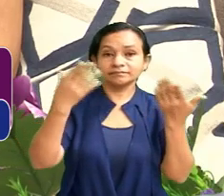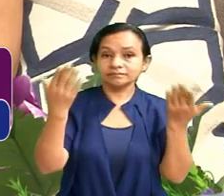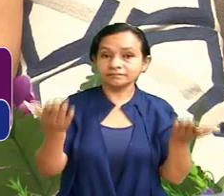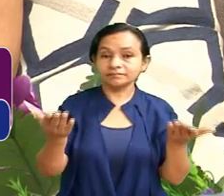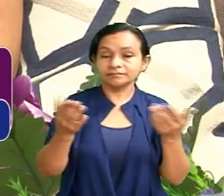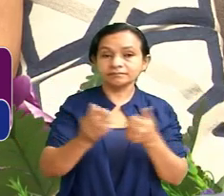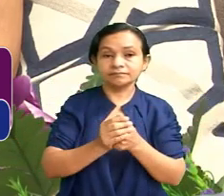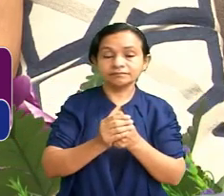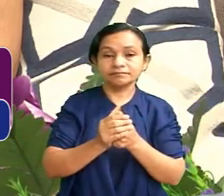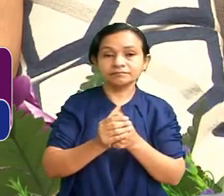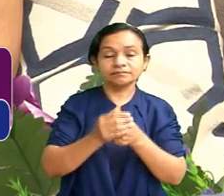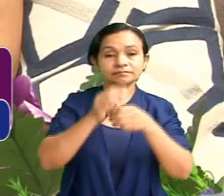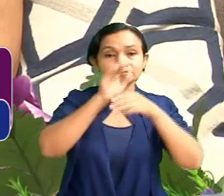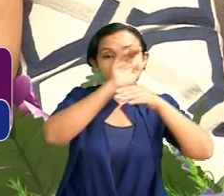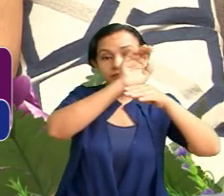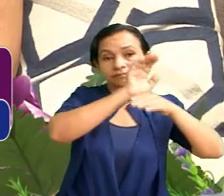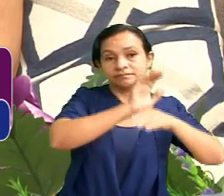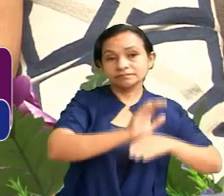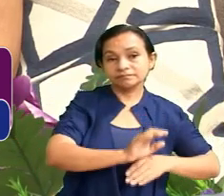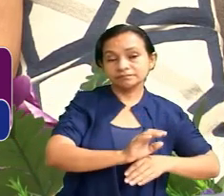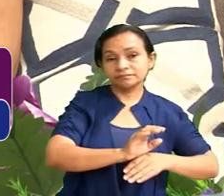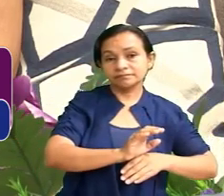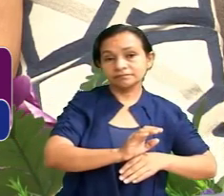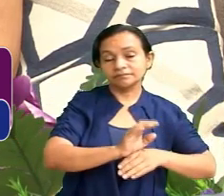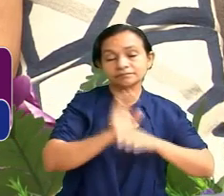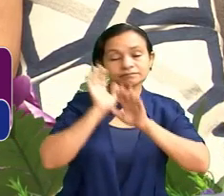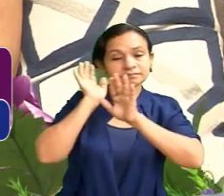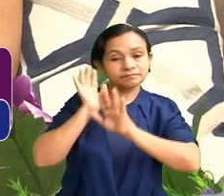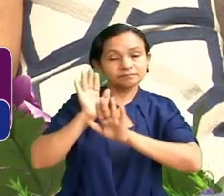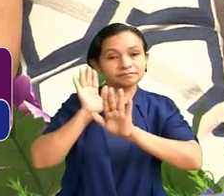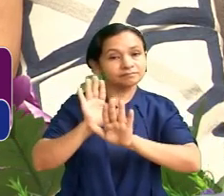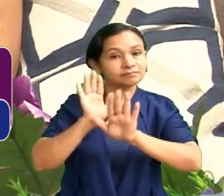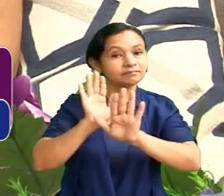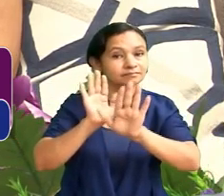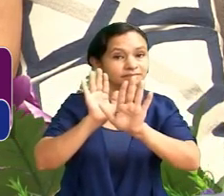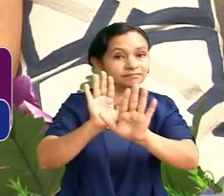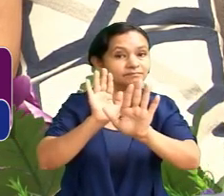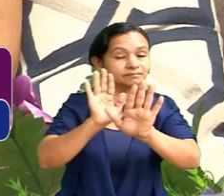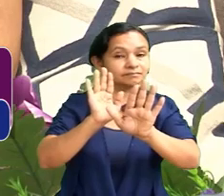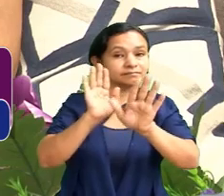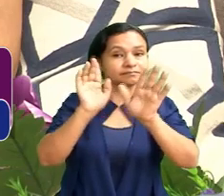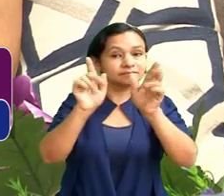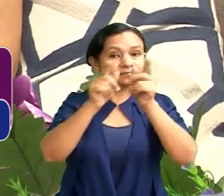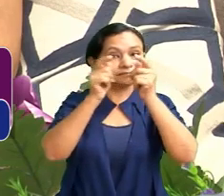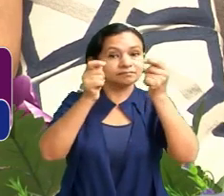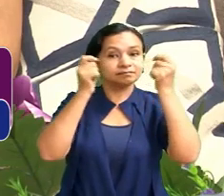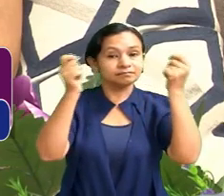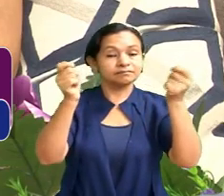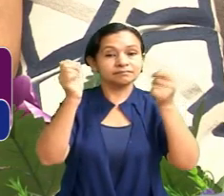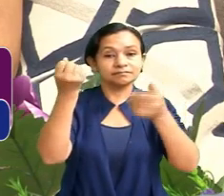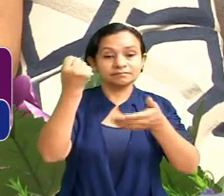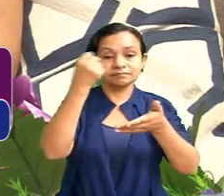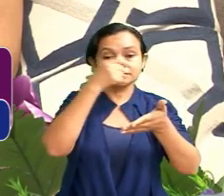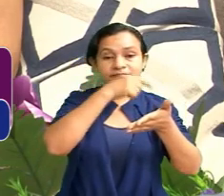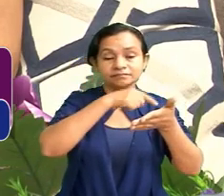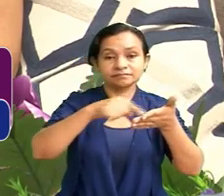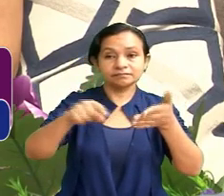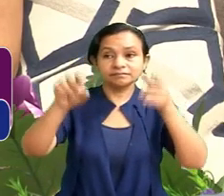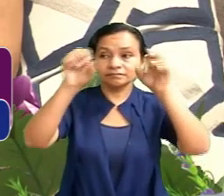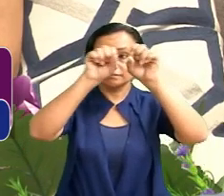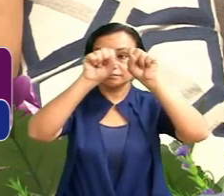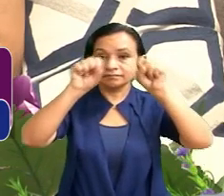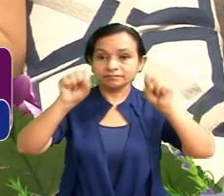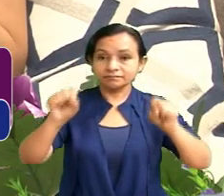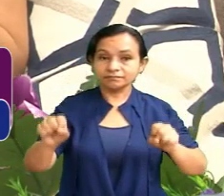hay toda una tradición de las procesiones verdad lo que se celebra en semana santa la